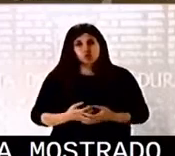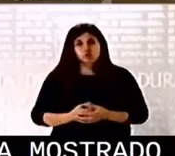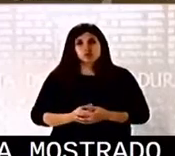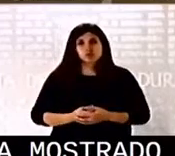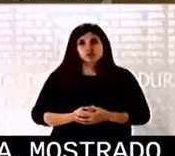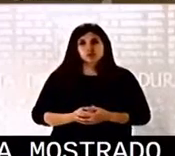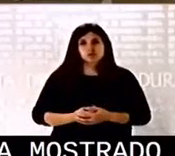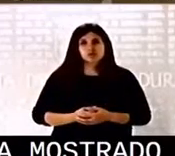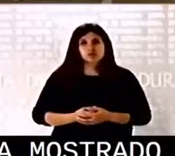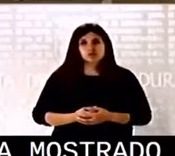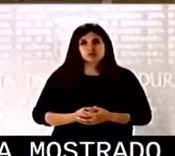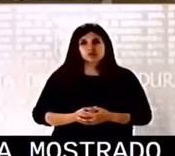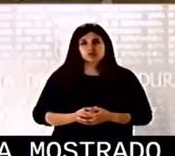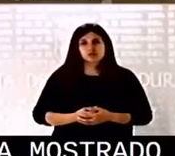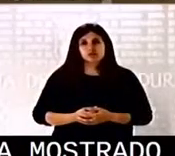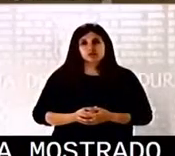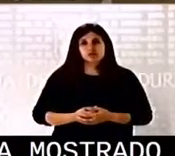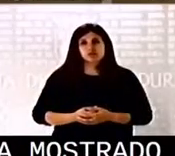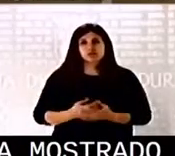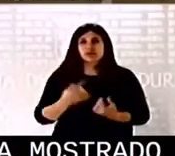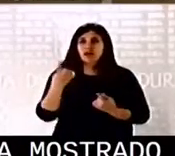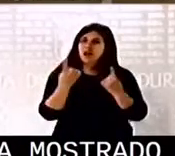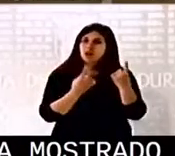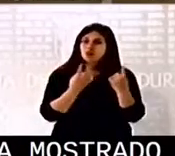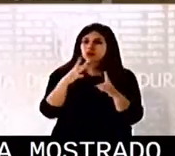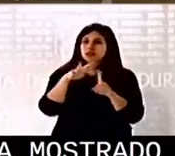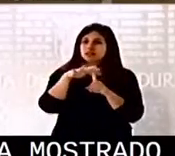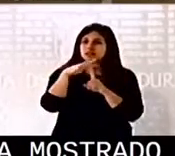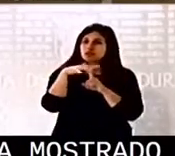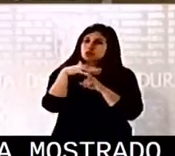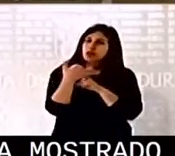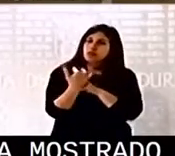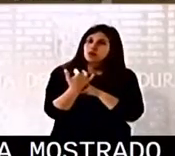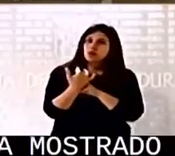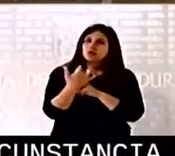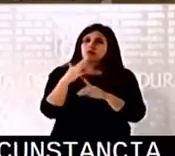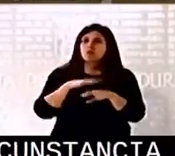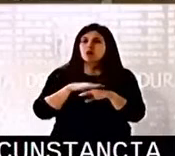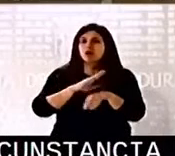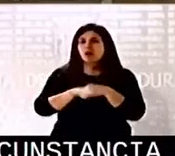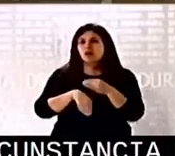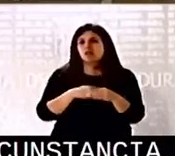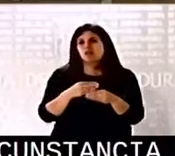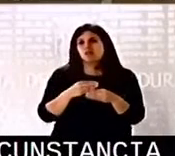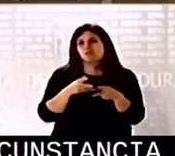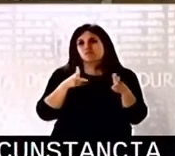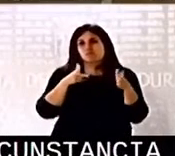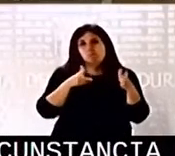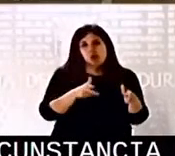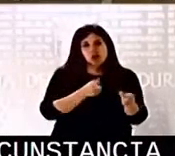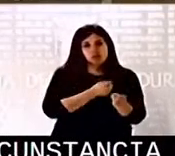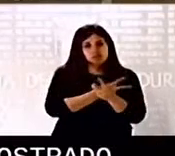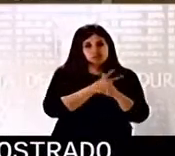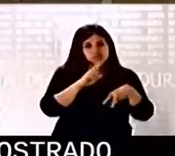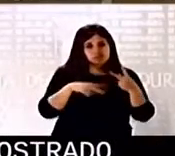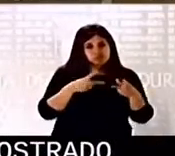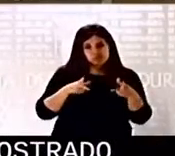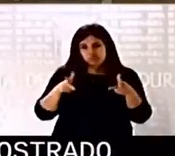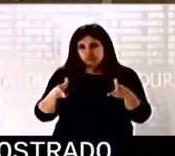La asistencia, en determinadas circunstancias, de la utilización de la hostelería se ha mostrado segura.